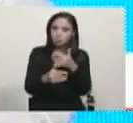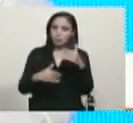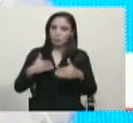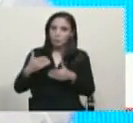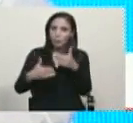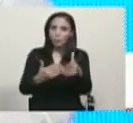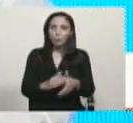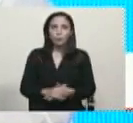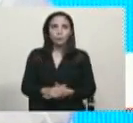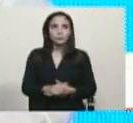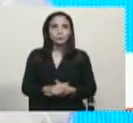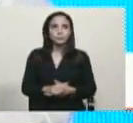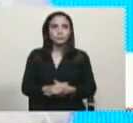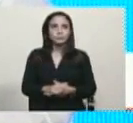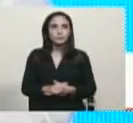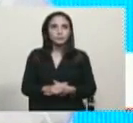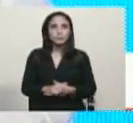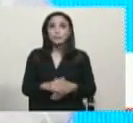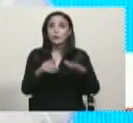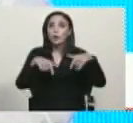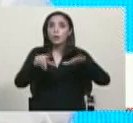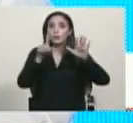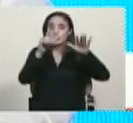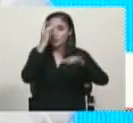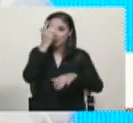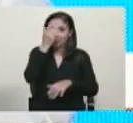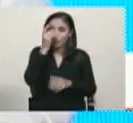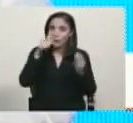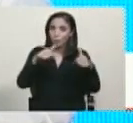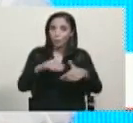2019. Apenas estamos en 6 de febrero.